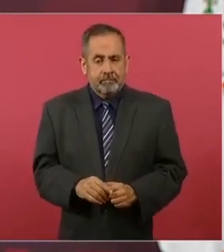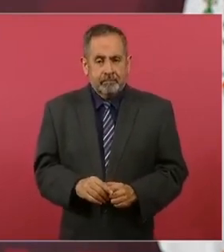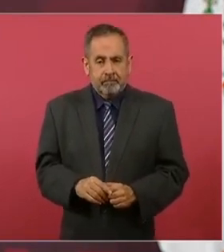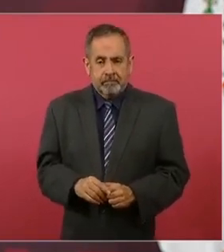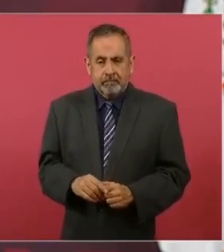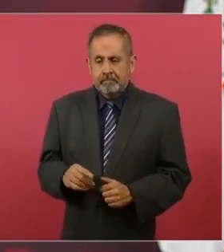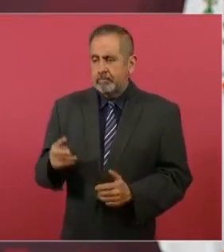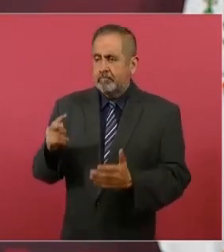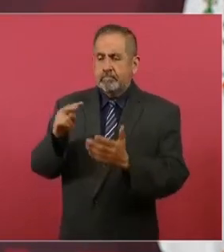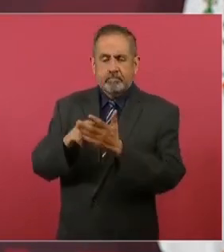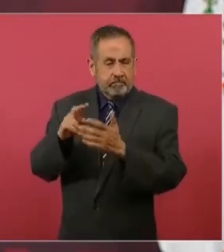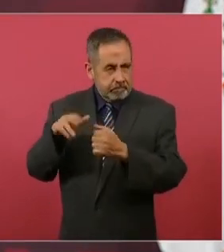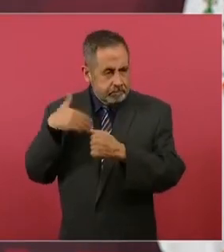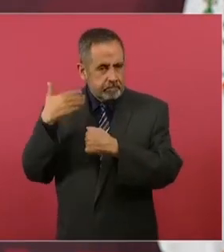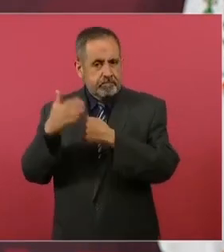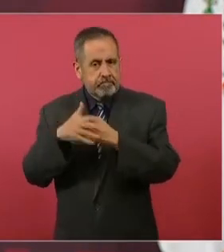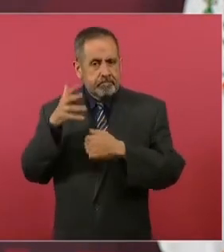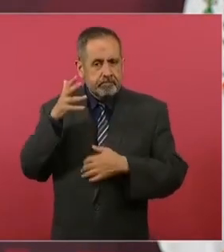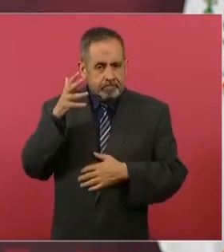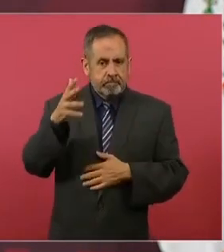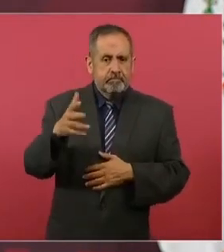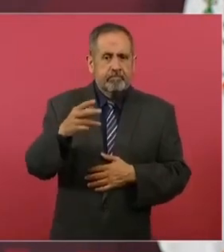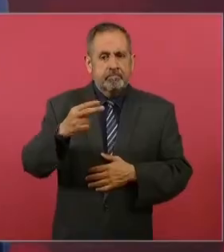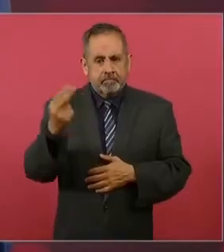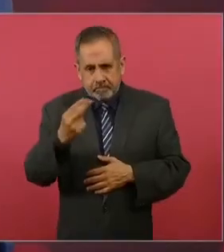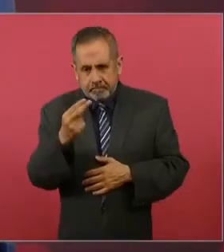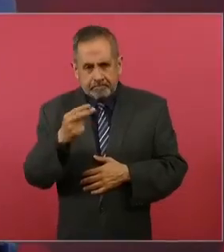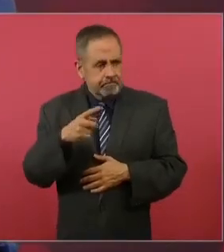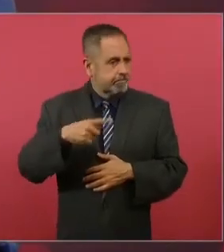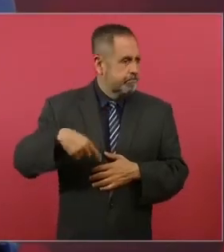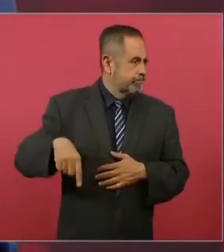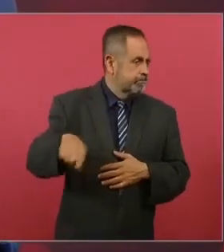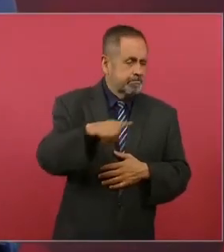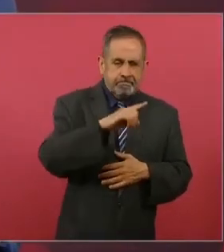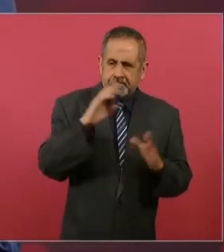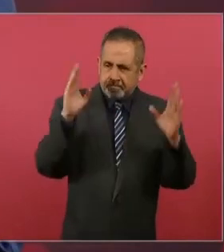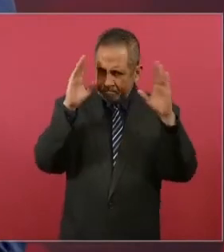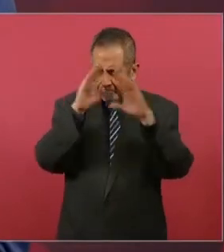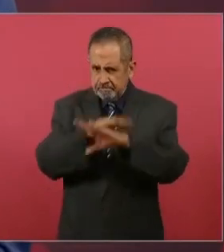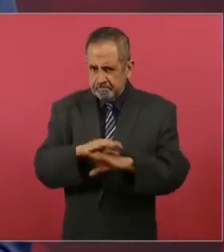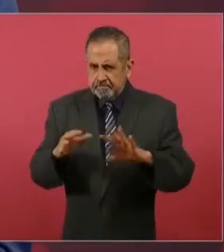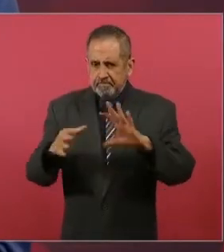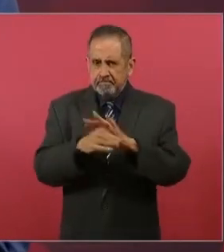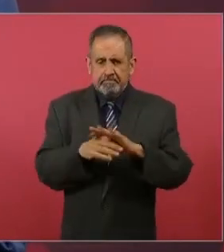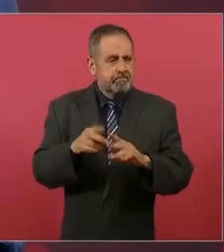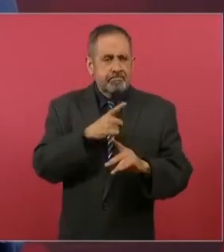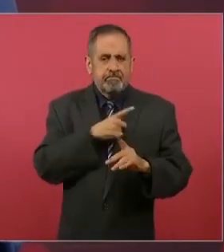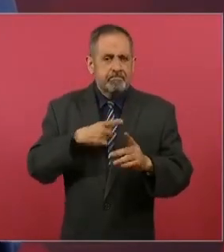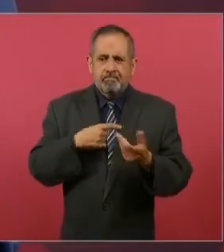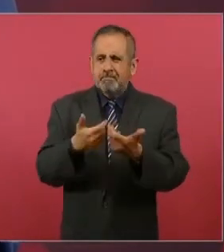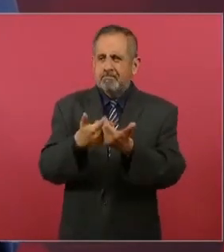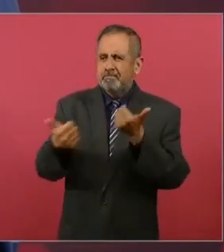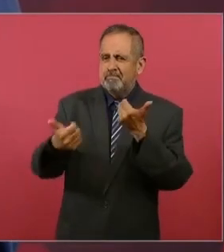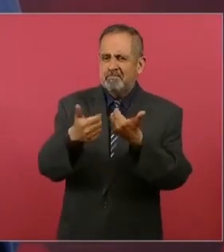decir más adelante de que es necesaria la reconciliación y que no hay que polarizar.